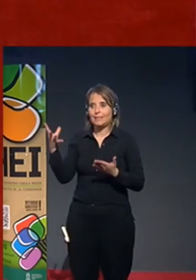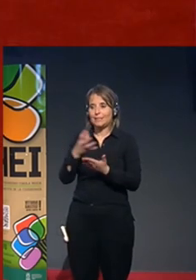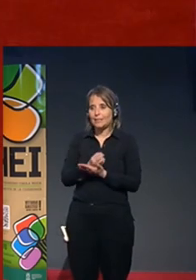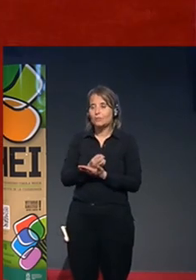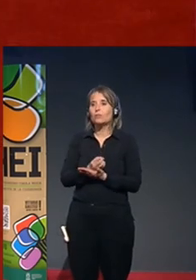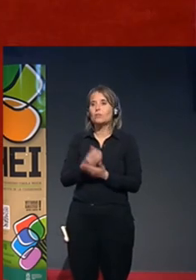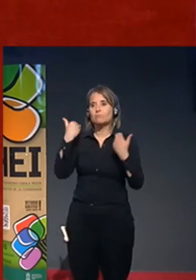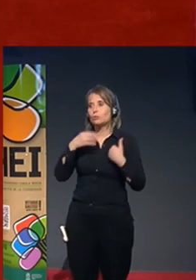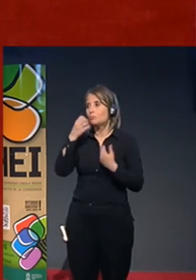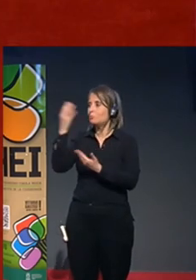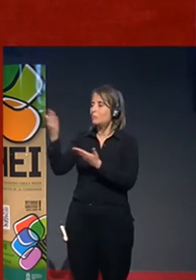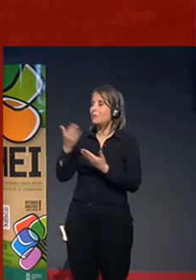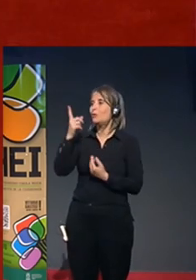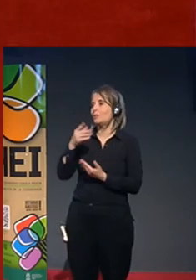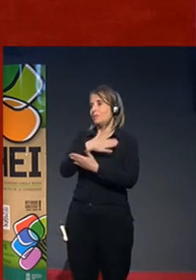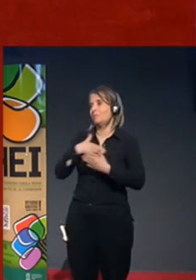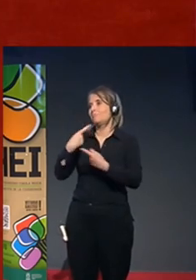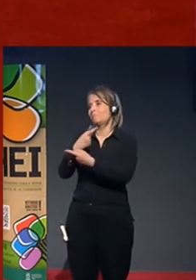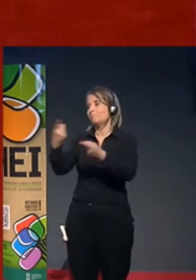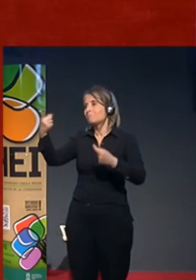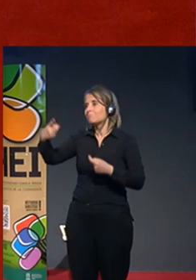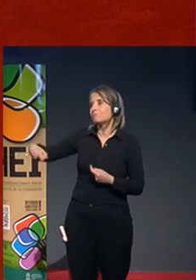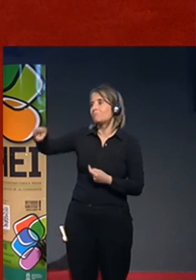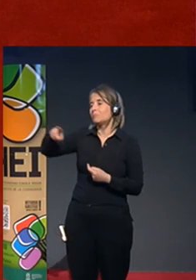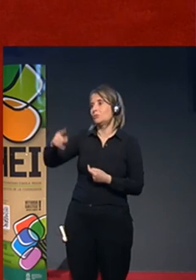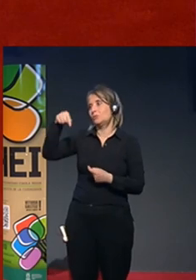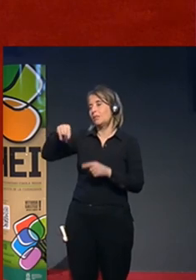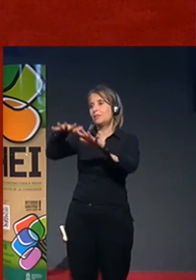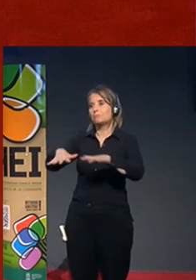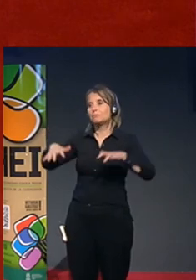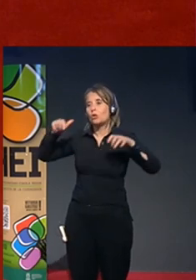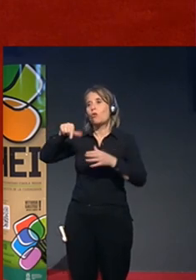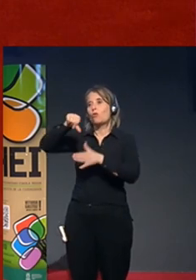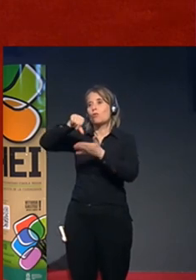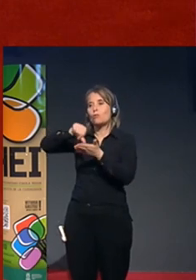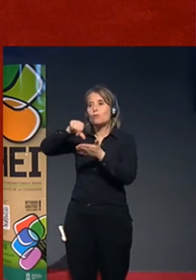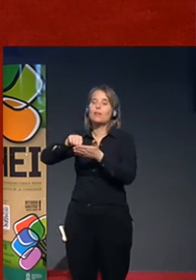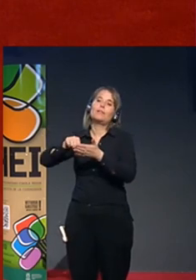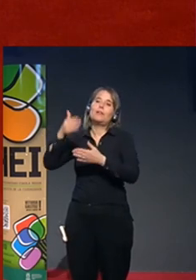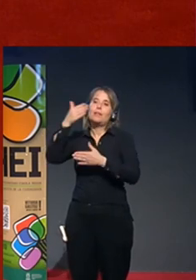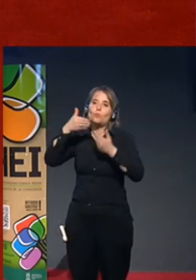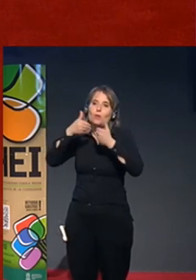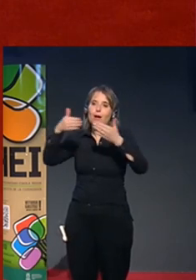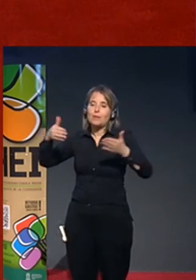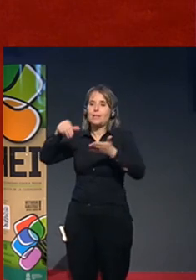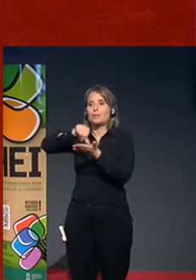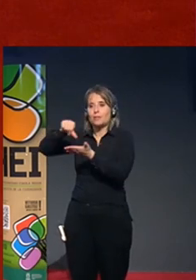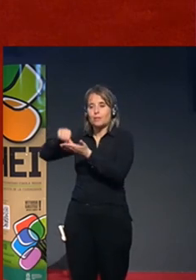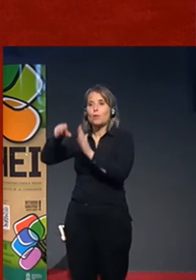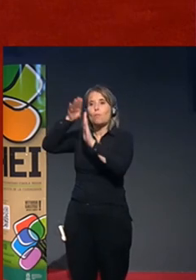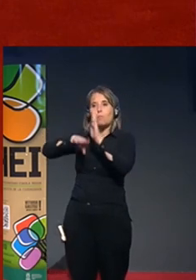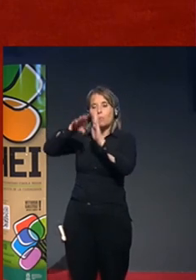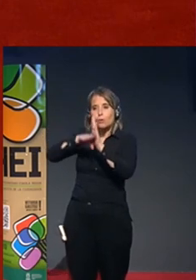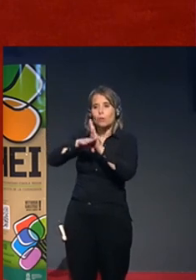nik ere ongi etorri eman n dizu itsal honara herritar eskola aren programen aen